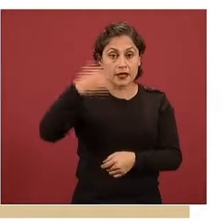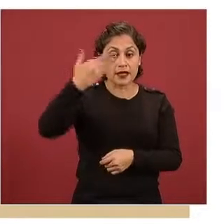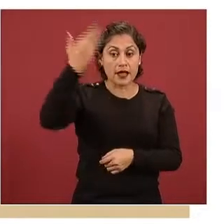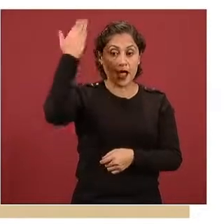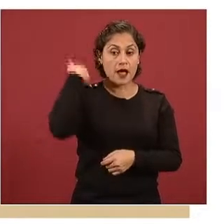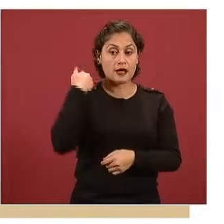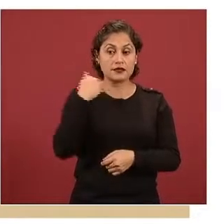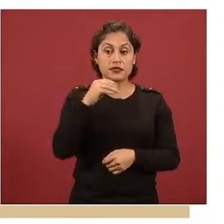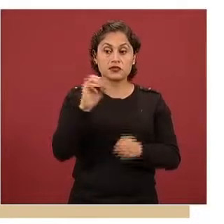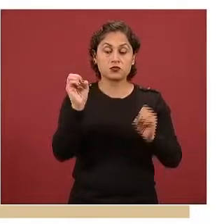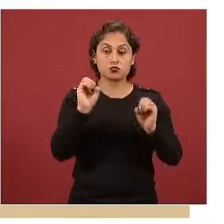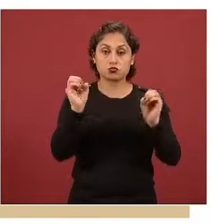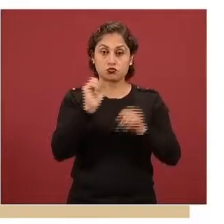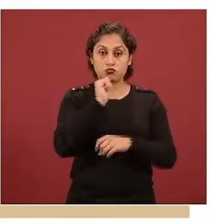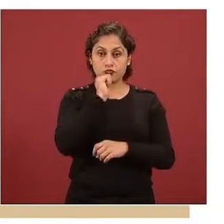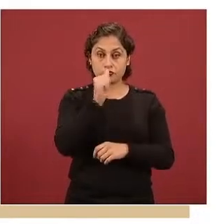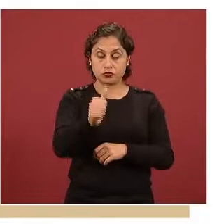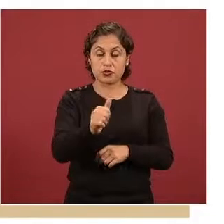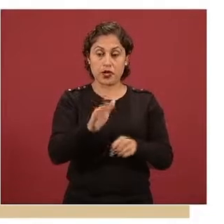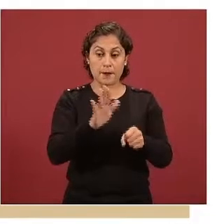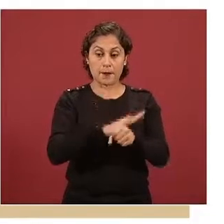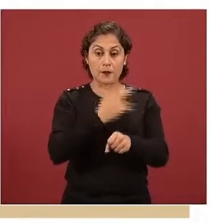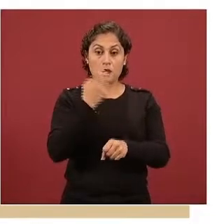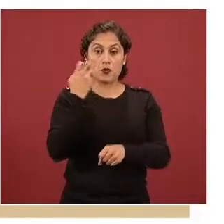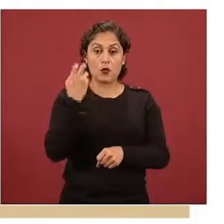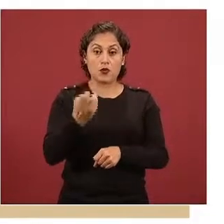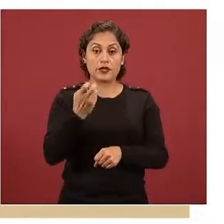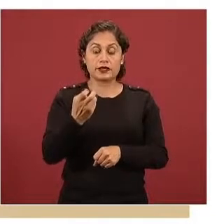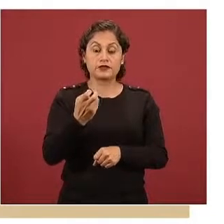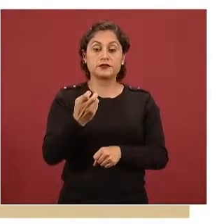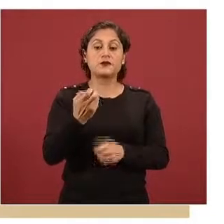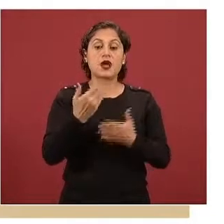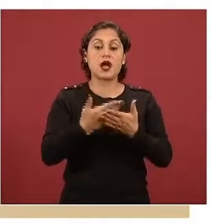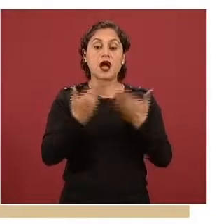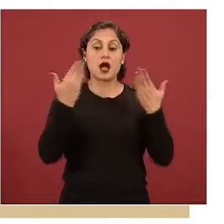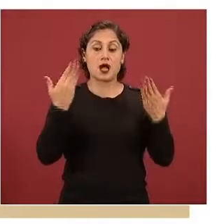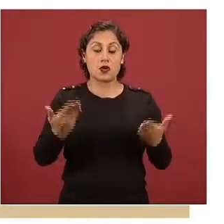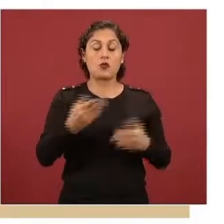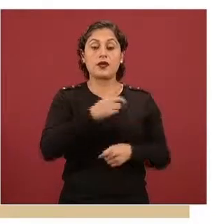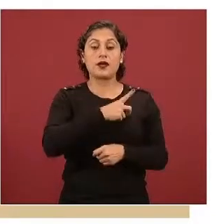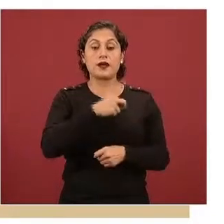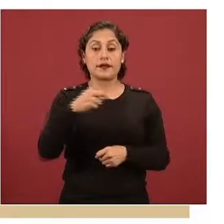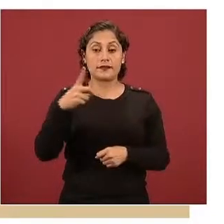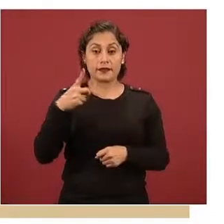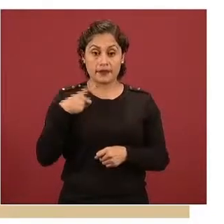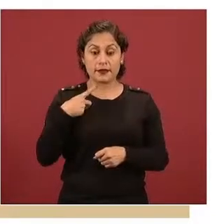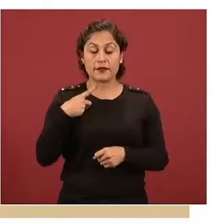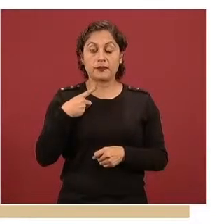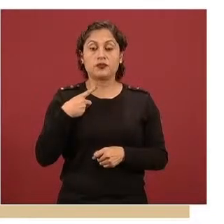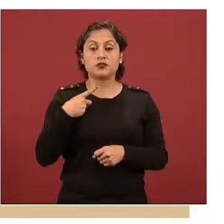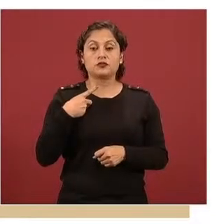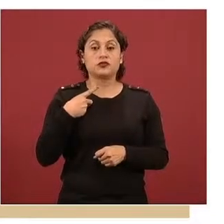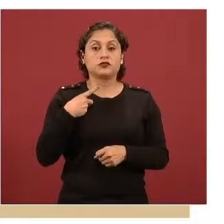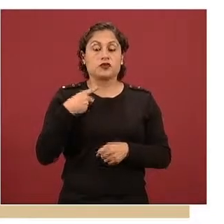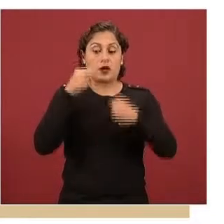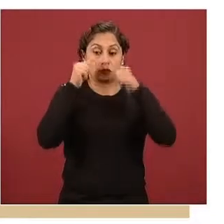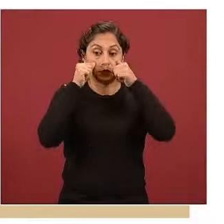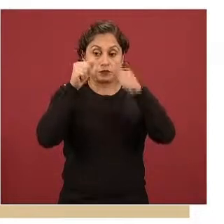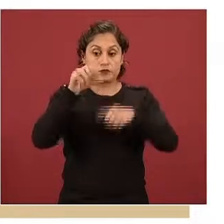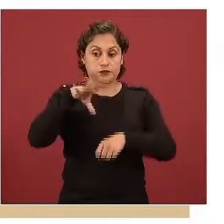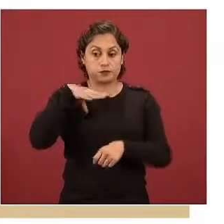y fue gracias a un esfuerzo muy deliberado, muy intensivo, multiinstitucional, que